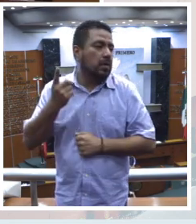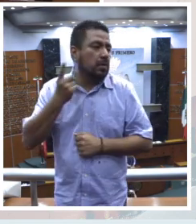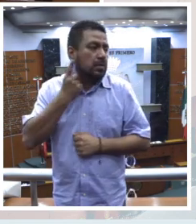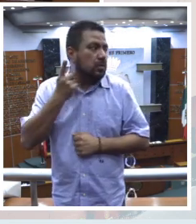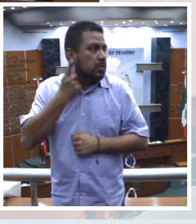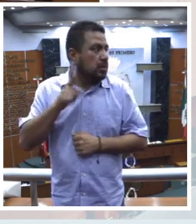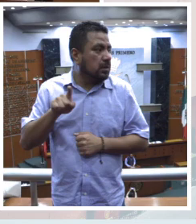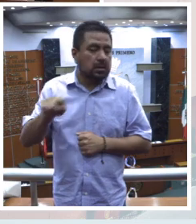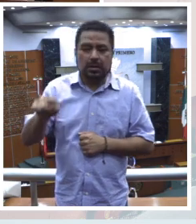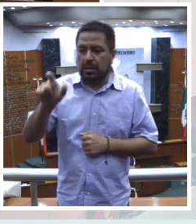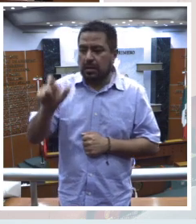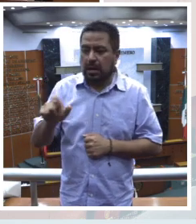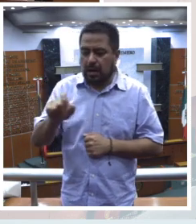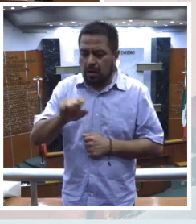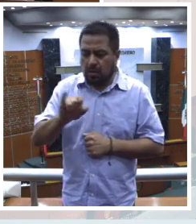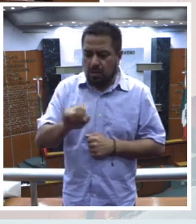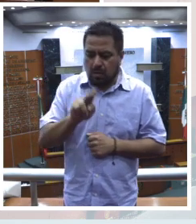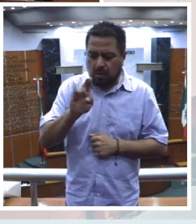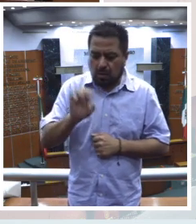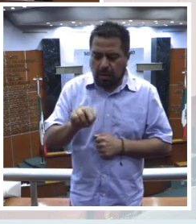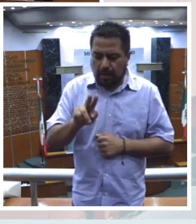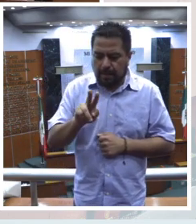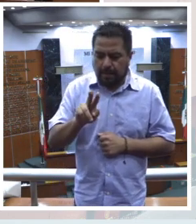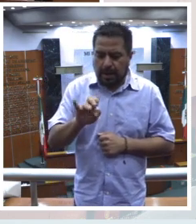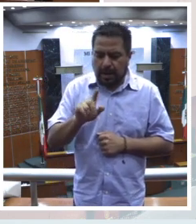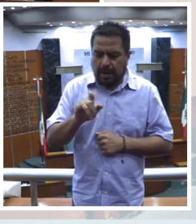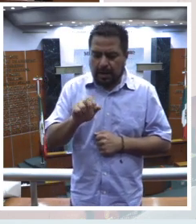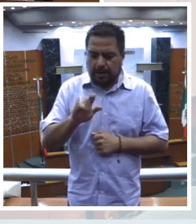diputado Juan Valenzo Villanueva.